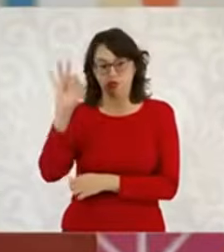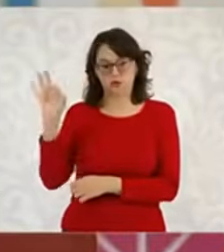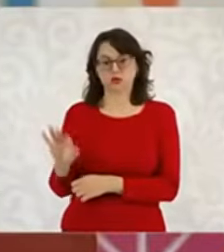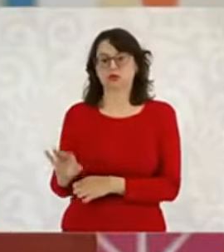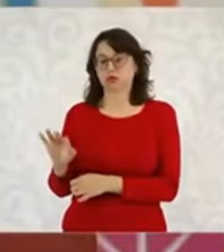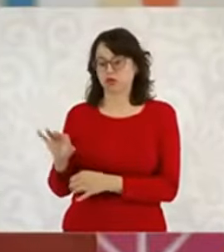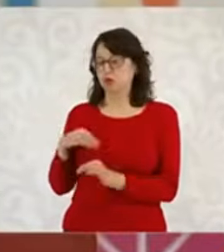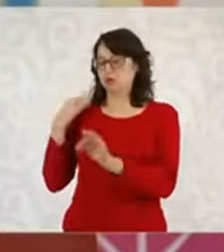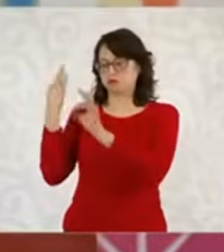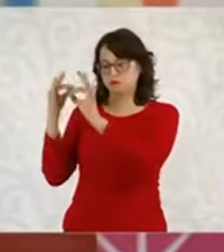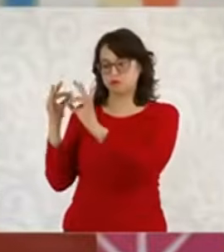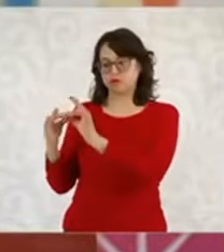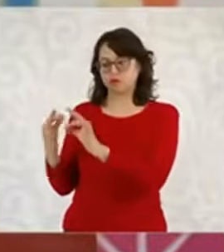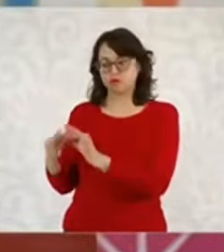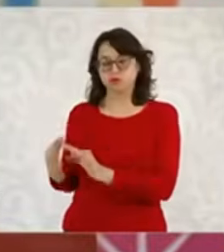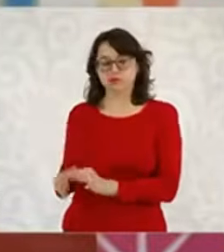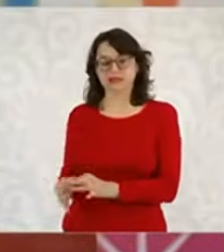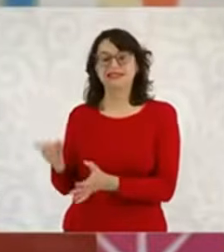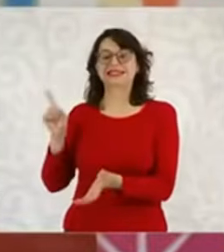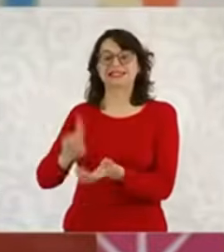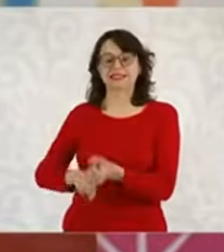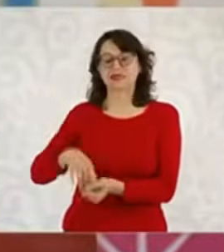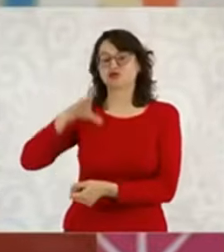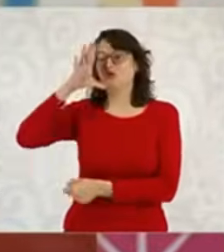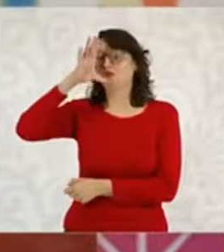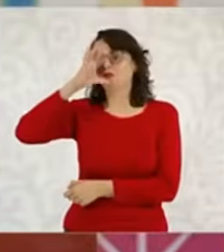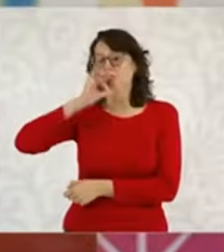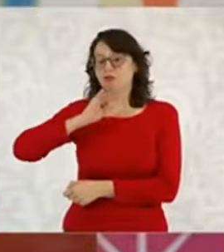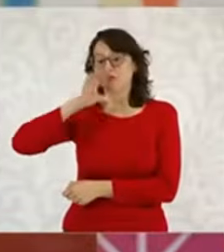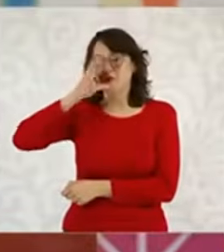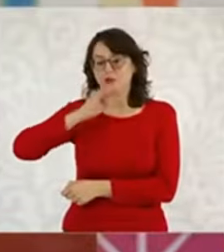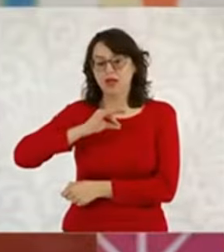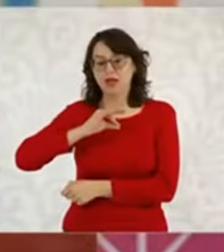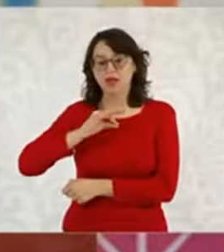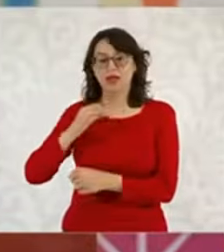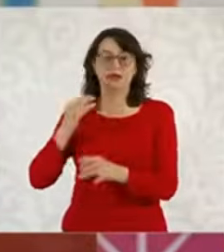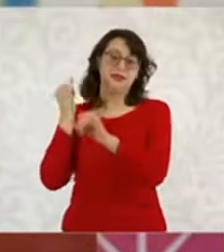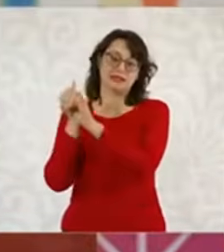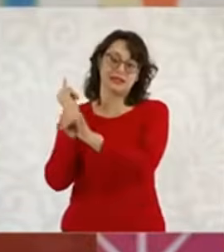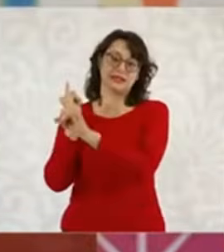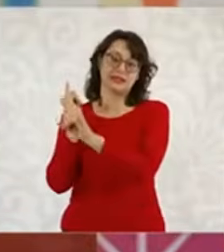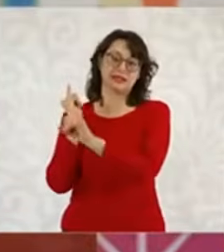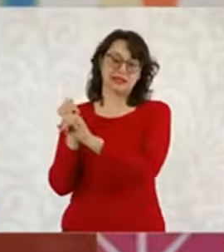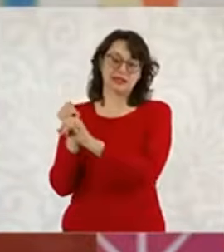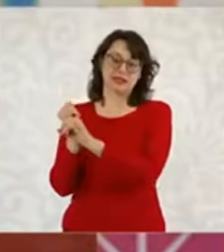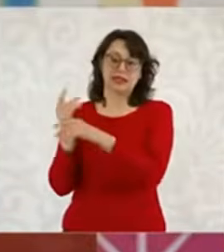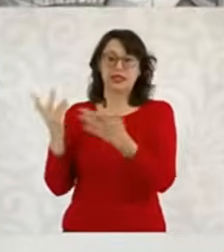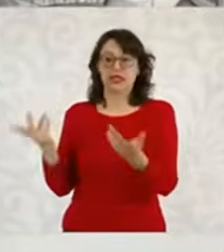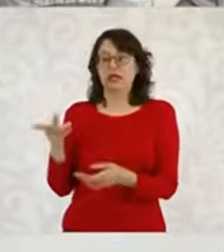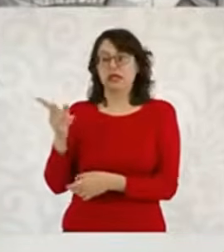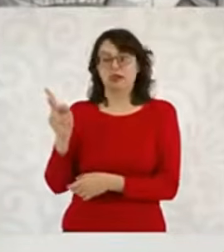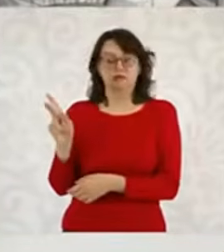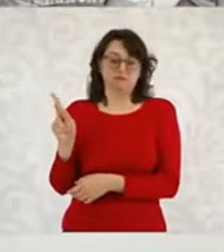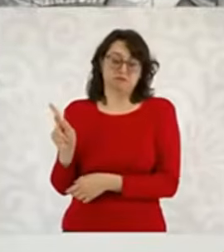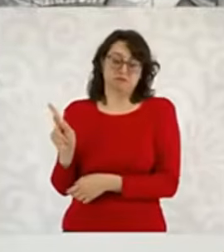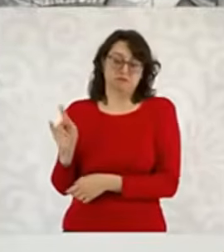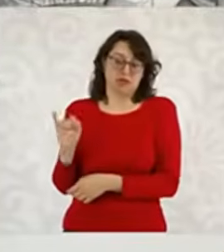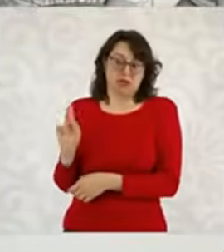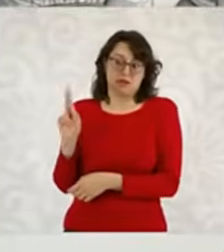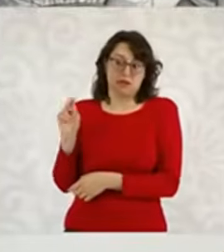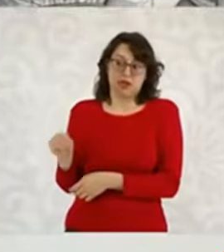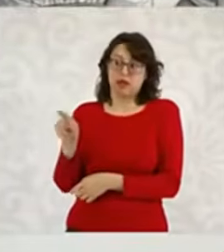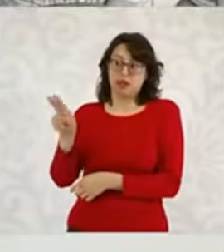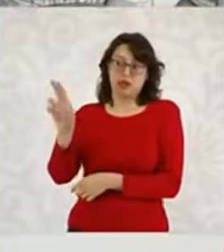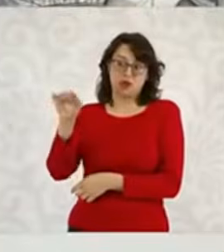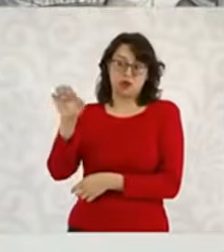99%. Algunas fallas, sobre todo por el tema de la conectividad, lo va a resolver el propio Politécnico y la